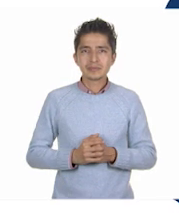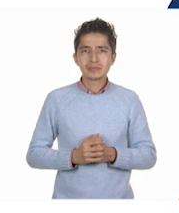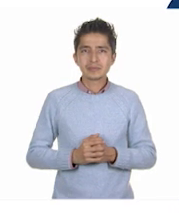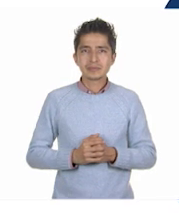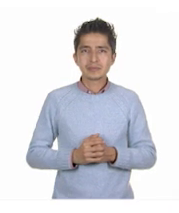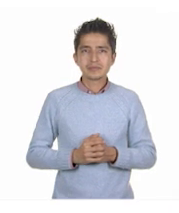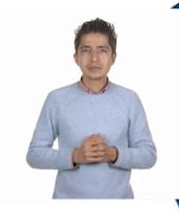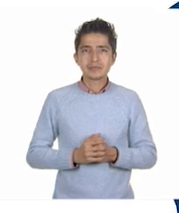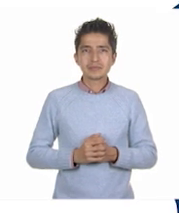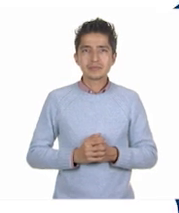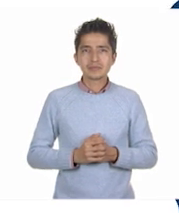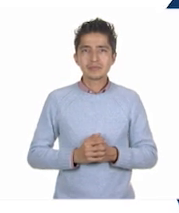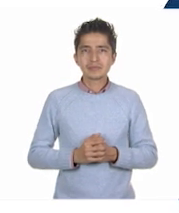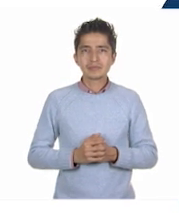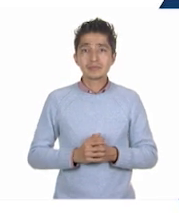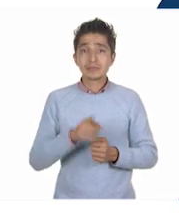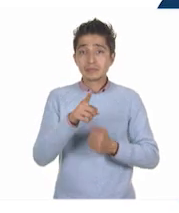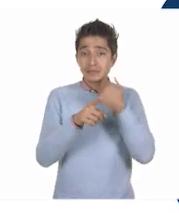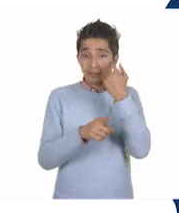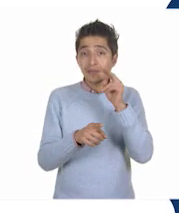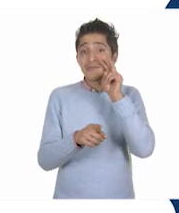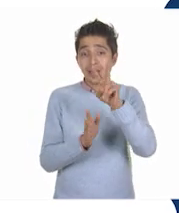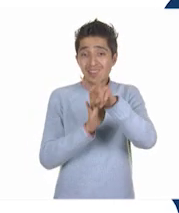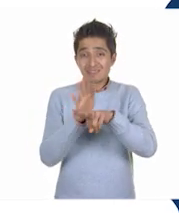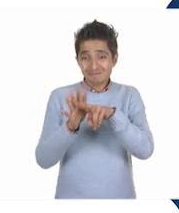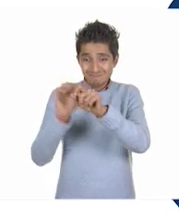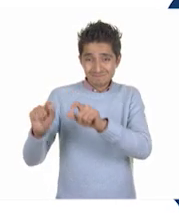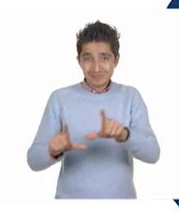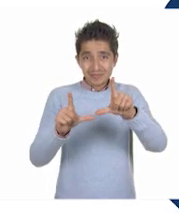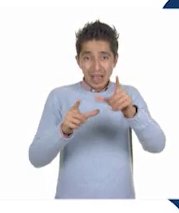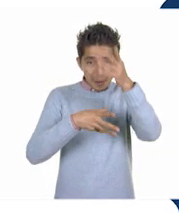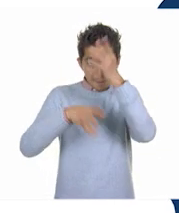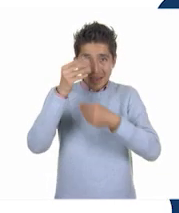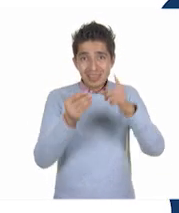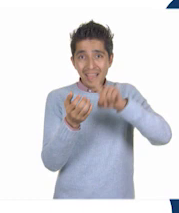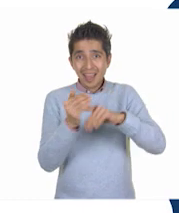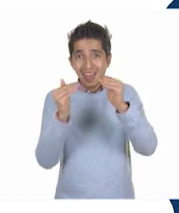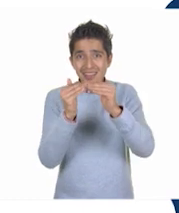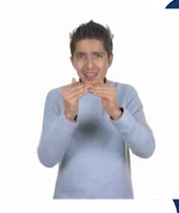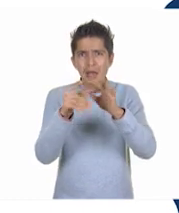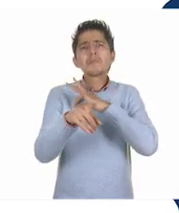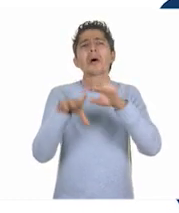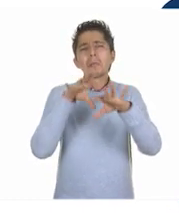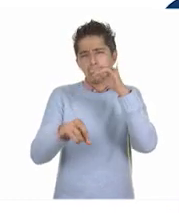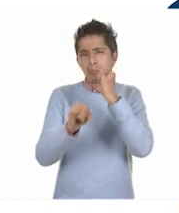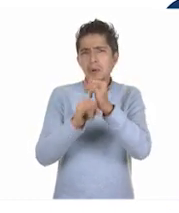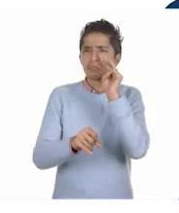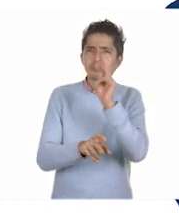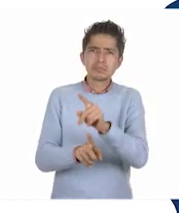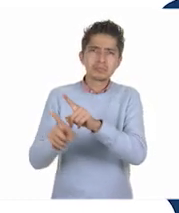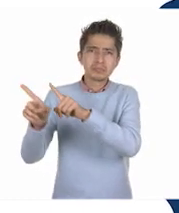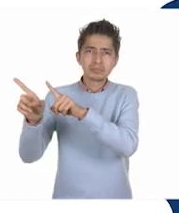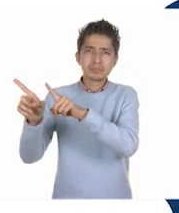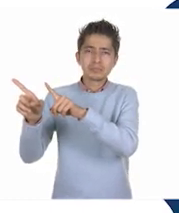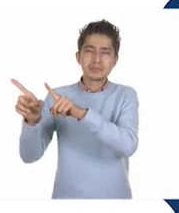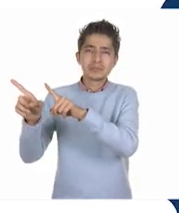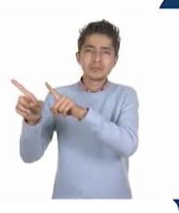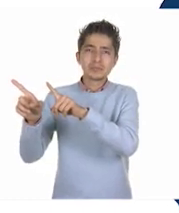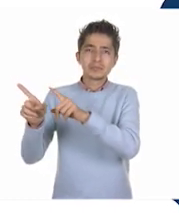conalitec.cep.gov.mx. Si quieres volver a ver los programas de Aprende en Casa, los puedes encontrar en la siguiente liga: